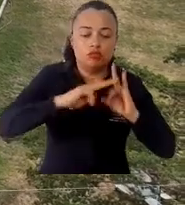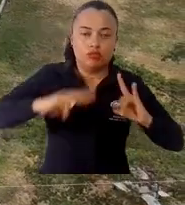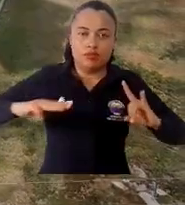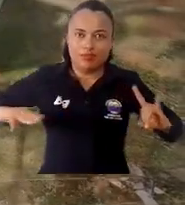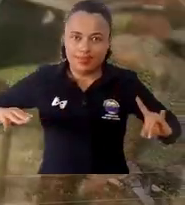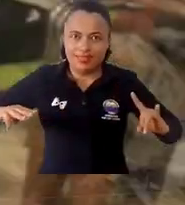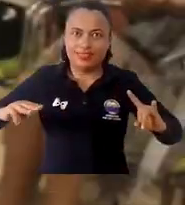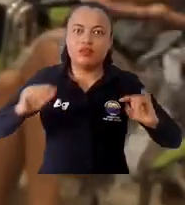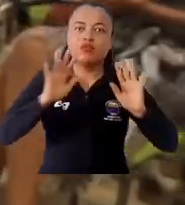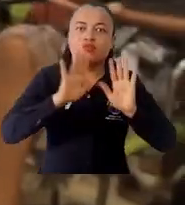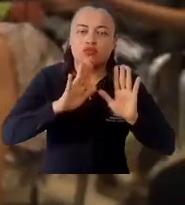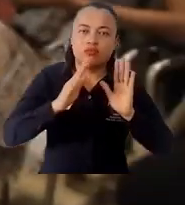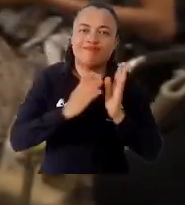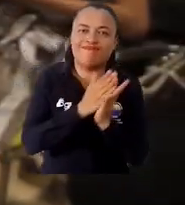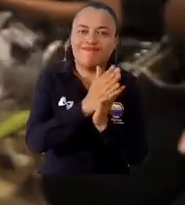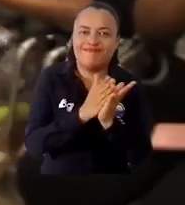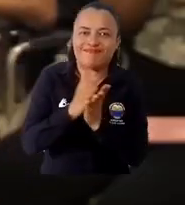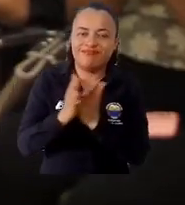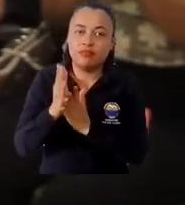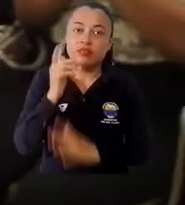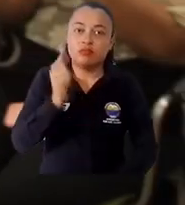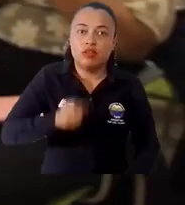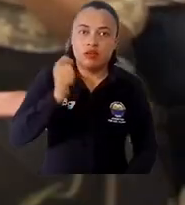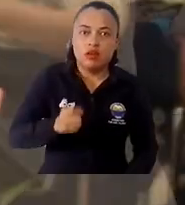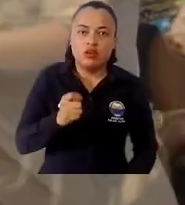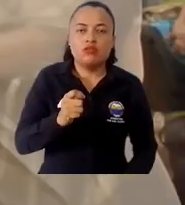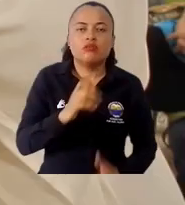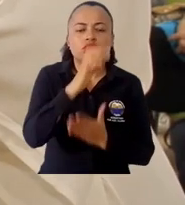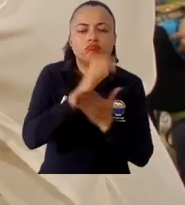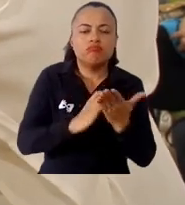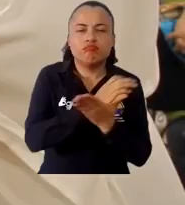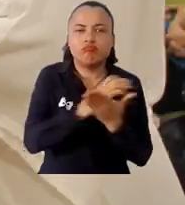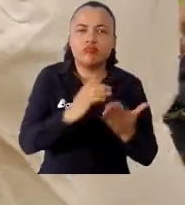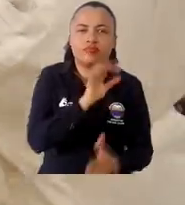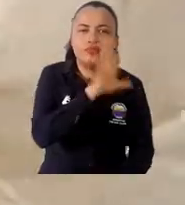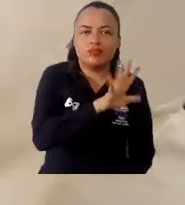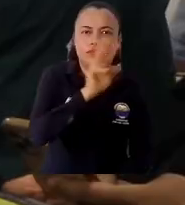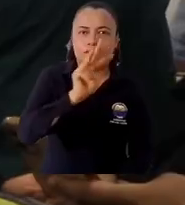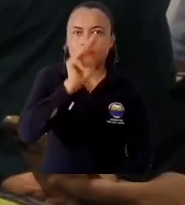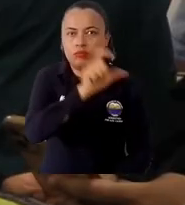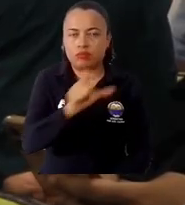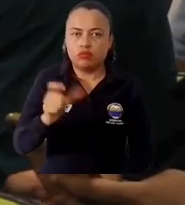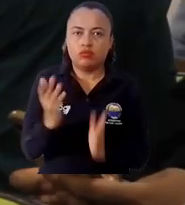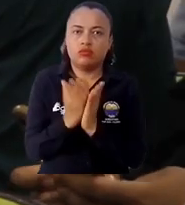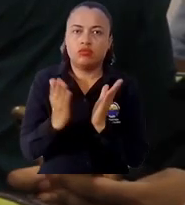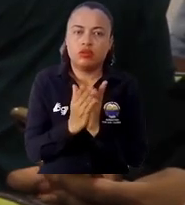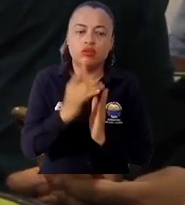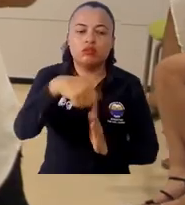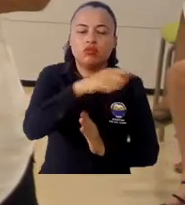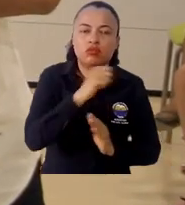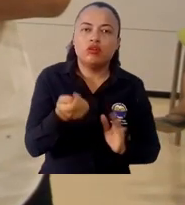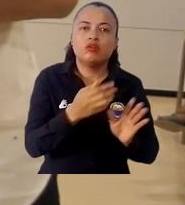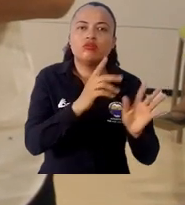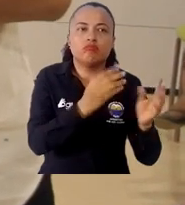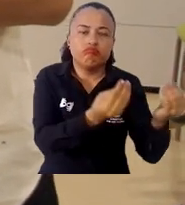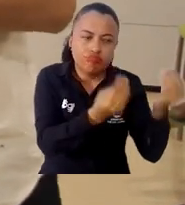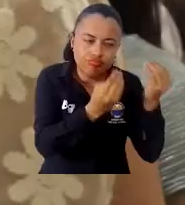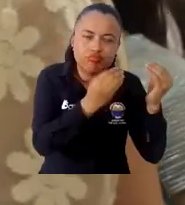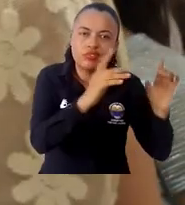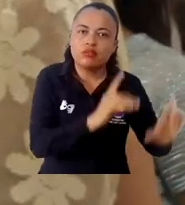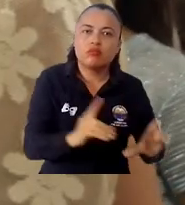La Universidad del Magdalena, a través del programa de Derecho, certificó a 53 estudiantes quienes cursaron el Diplomado en